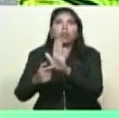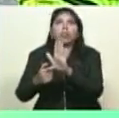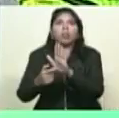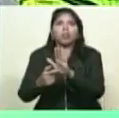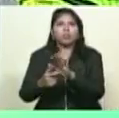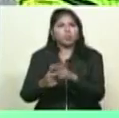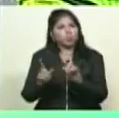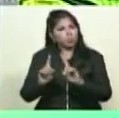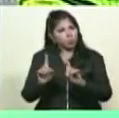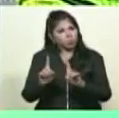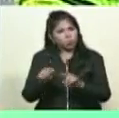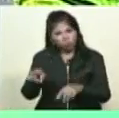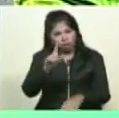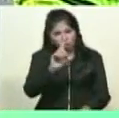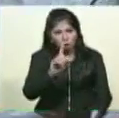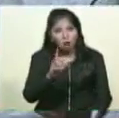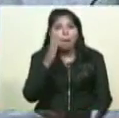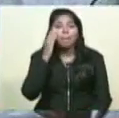Es la experiencia que tengo.